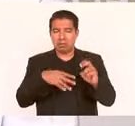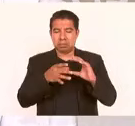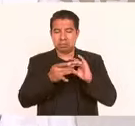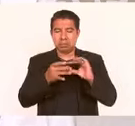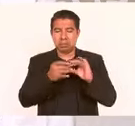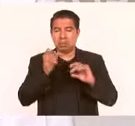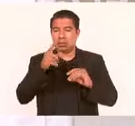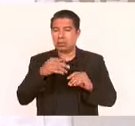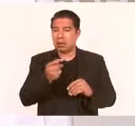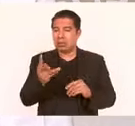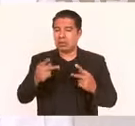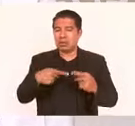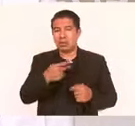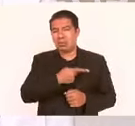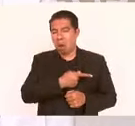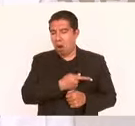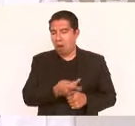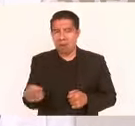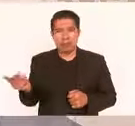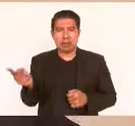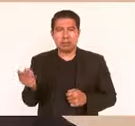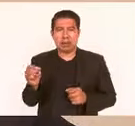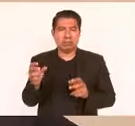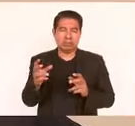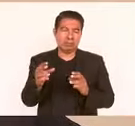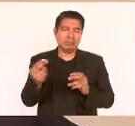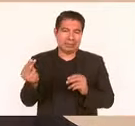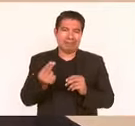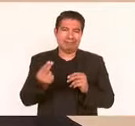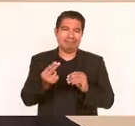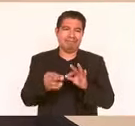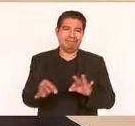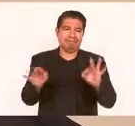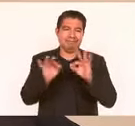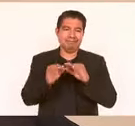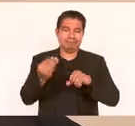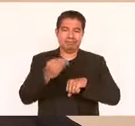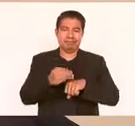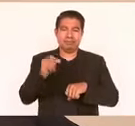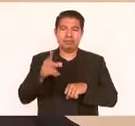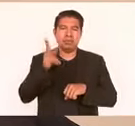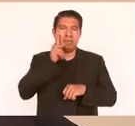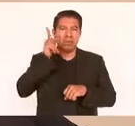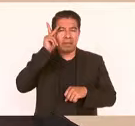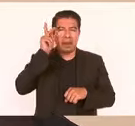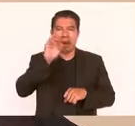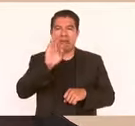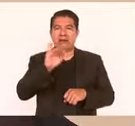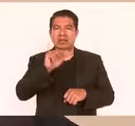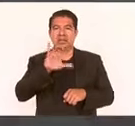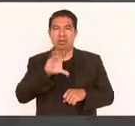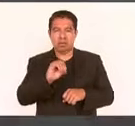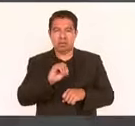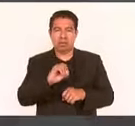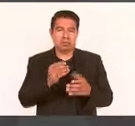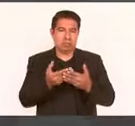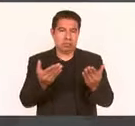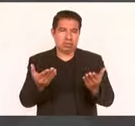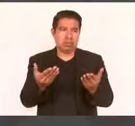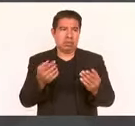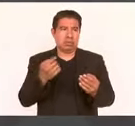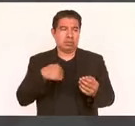humildes, por los pobres. Y eso es lo que hace el Papa Francisco, por eso tiene